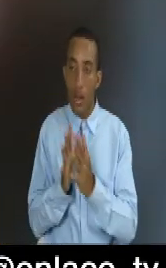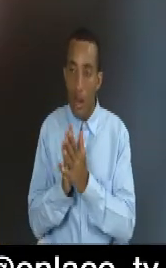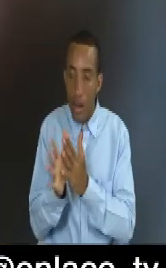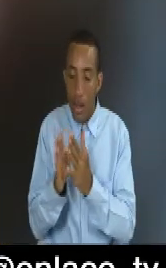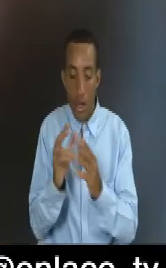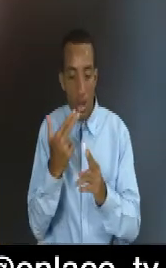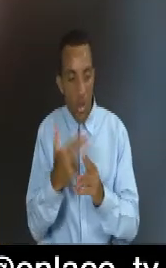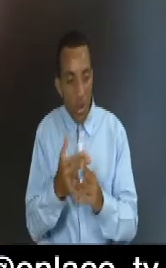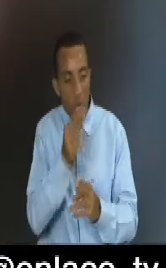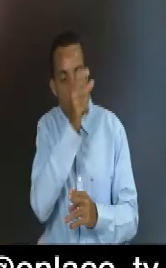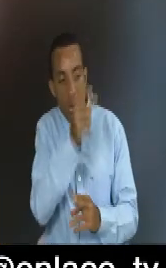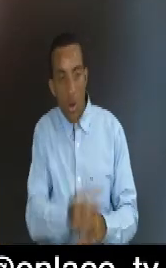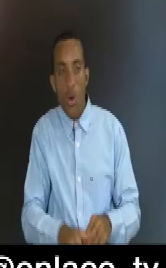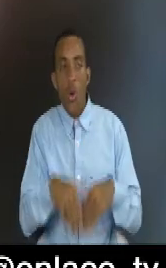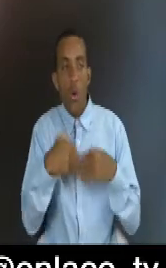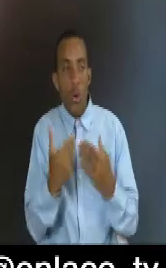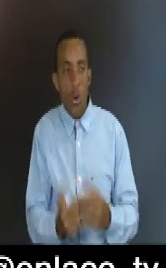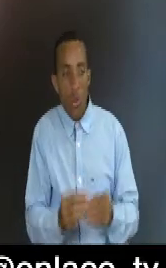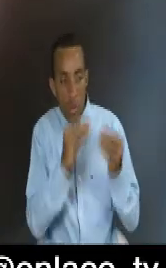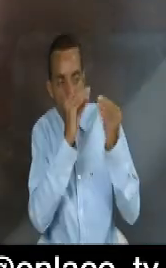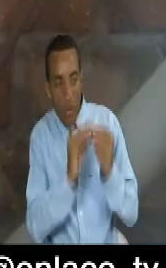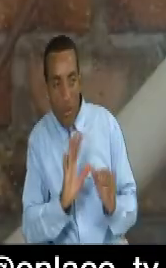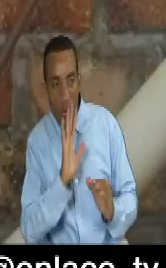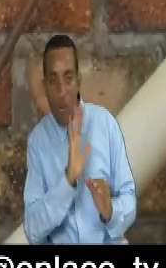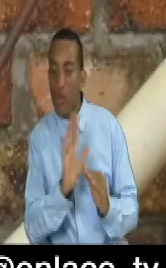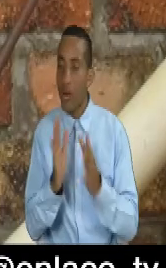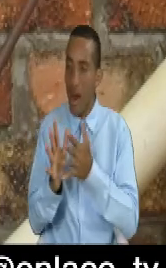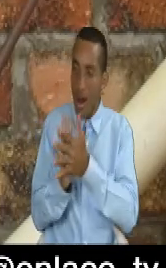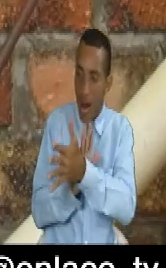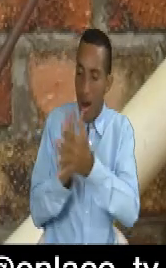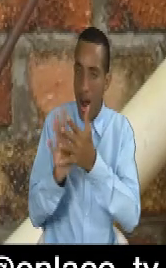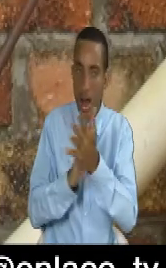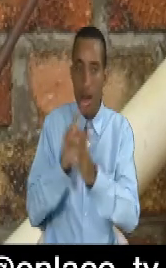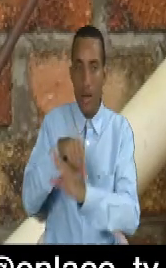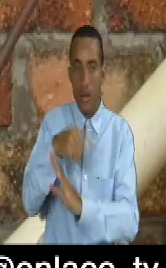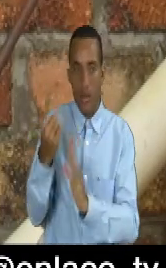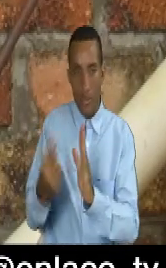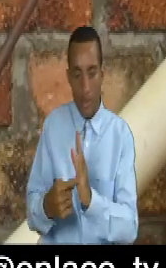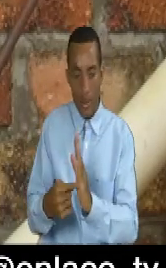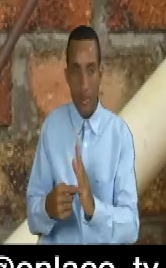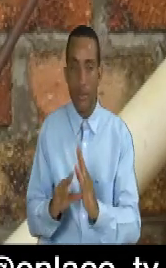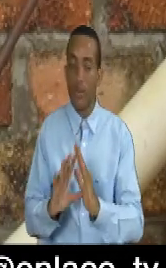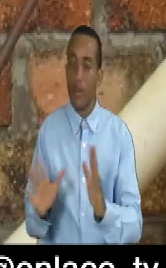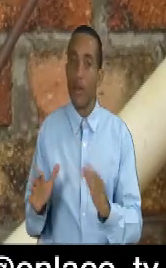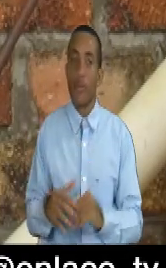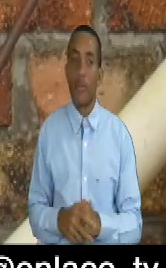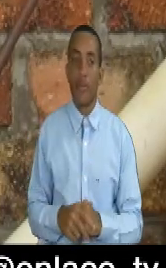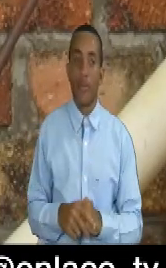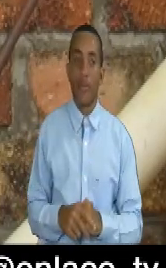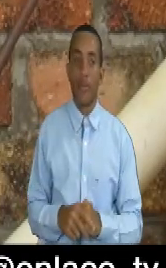niña para que nos colaboraran con eso. Ya hicimos la respectiva